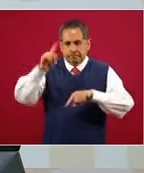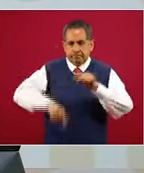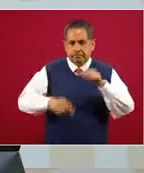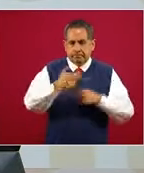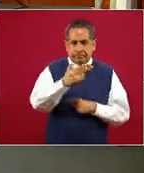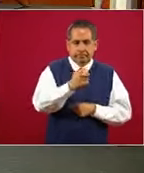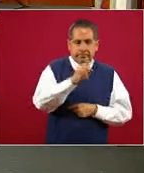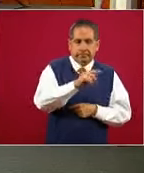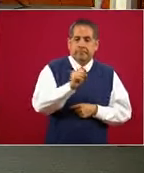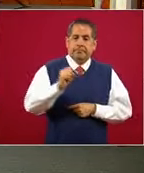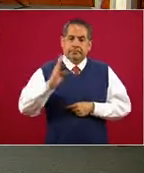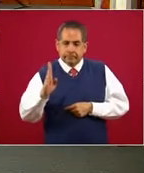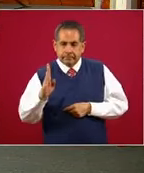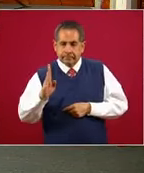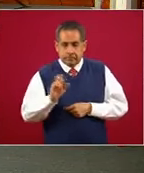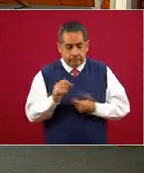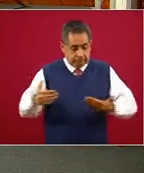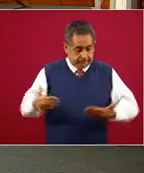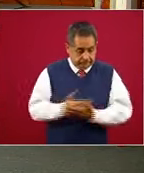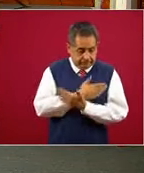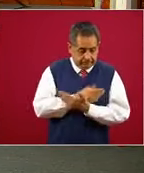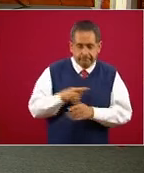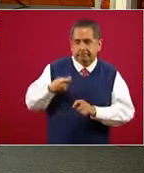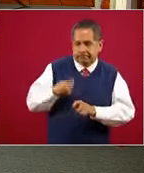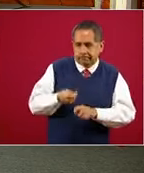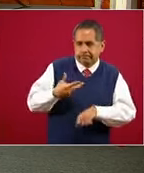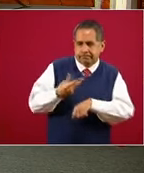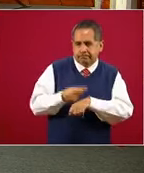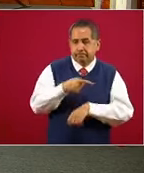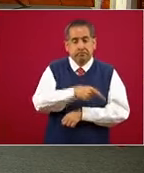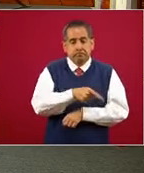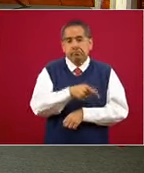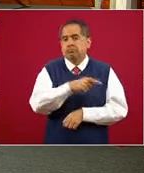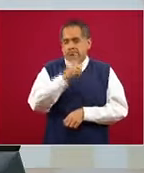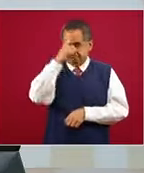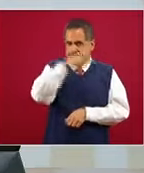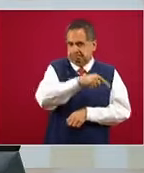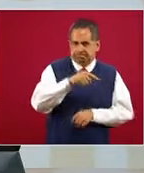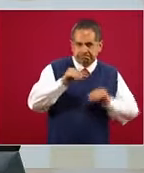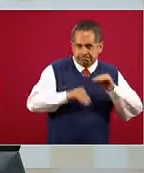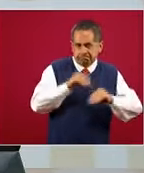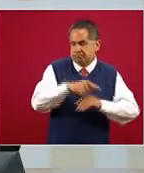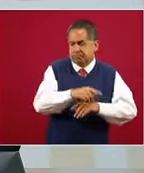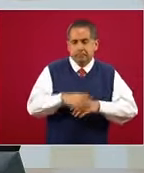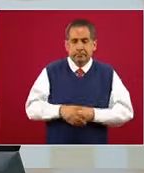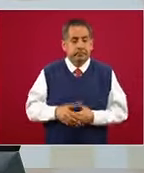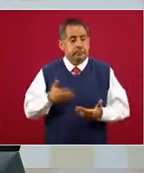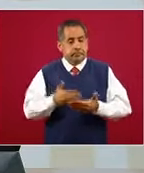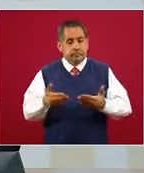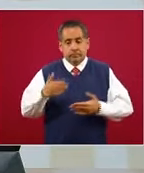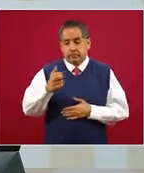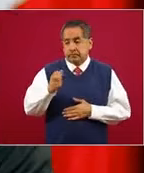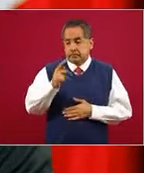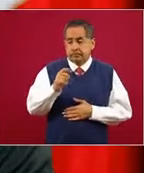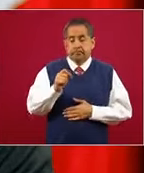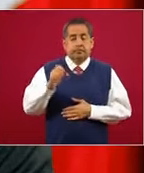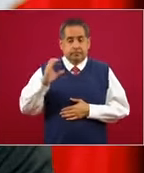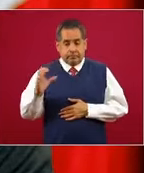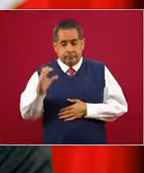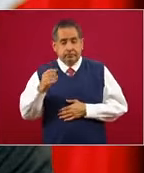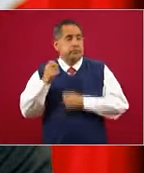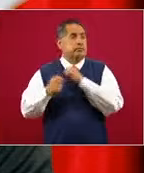B al nacimiento, y sobre este tema de la hepatitis C nos acompañó muy cercanamente